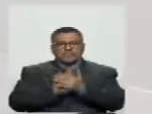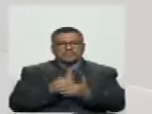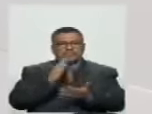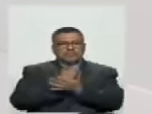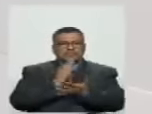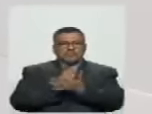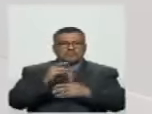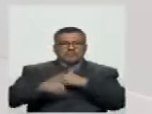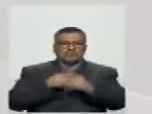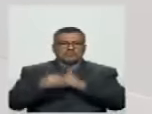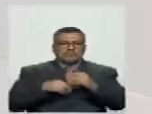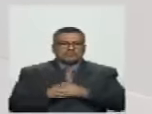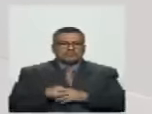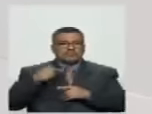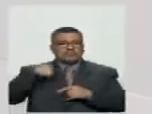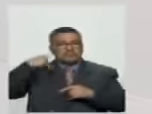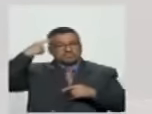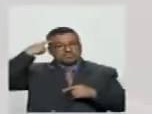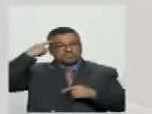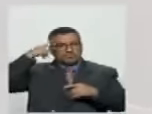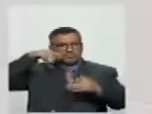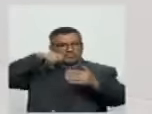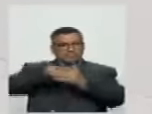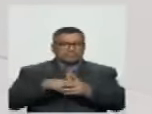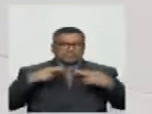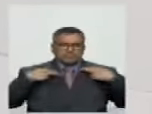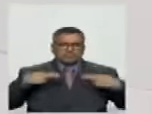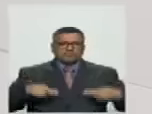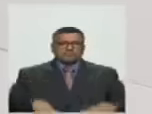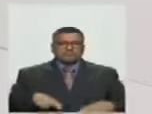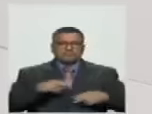usualmente. Al cerebro humano.